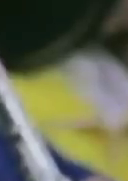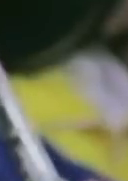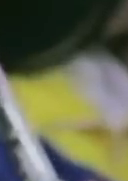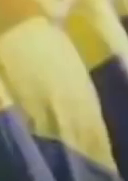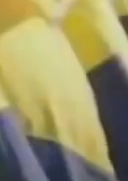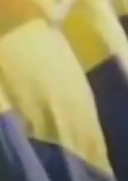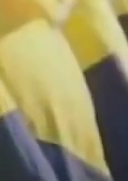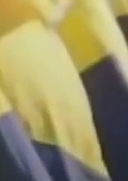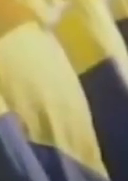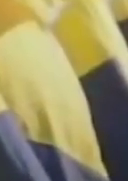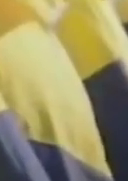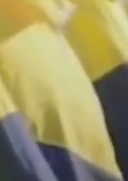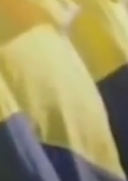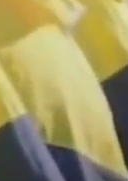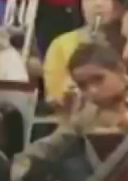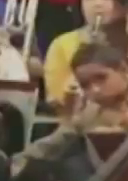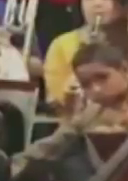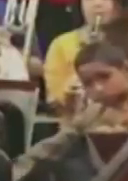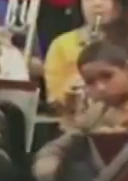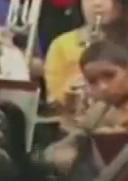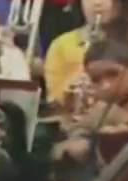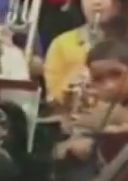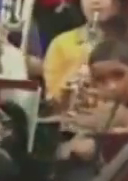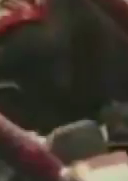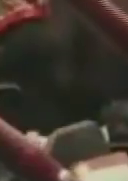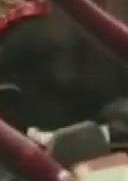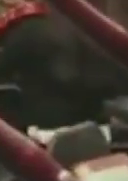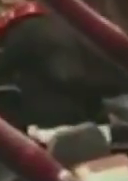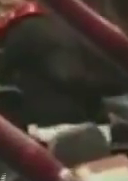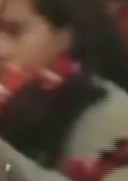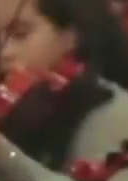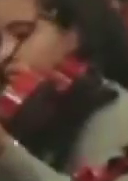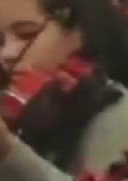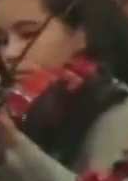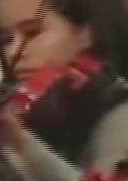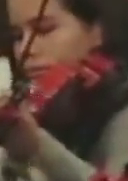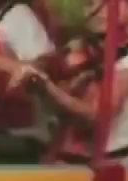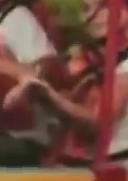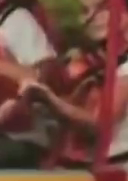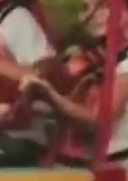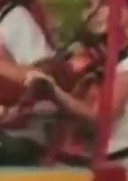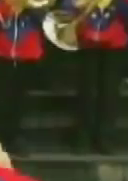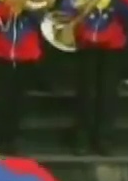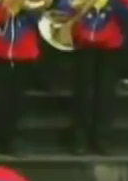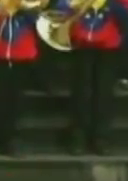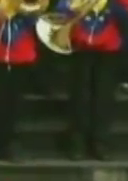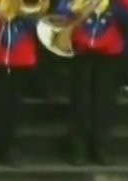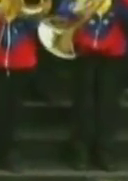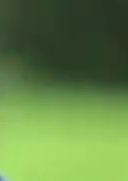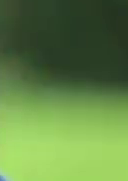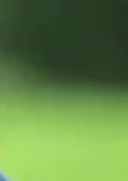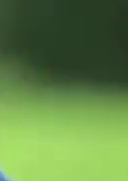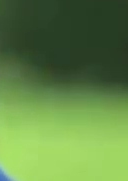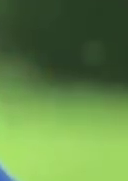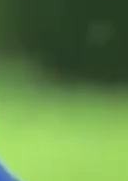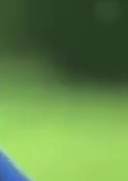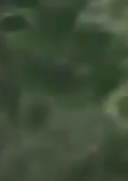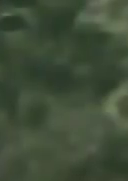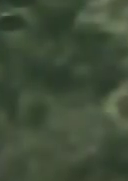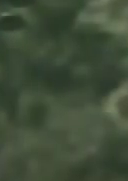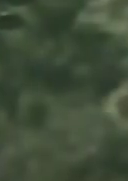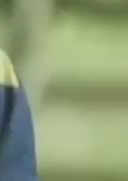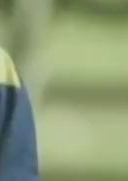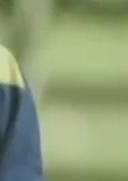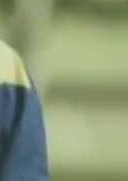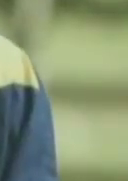es un sistema para sembrar de amor el corazón, el alma y la fe de nuestros niños, de las generaciones futuras.